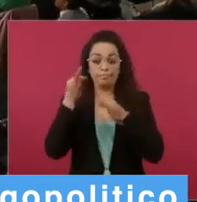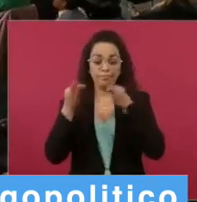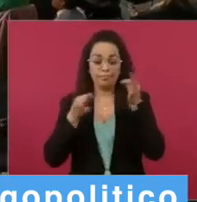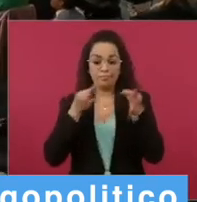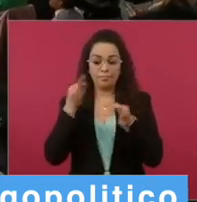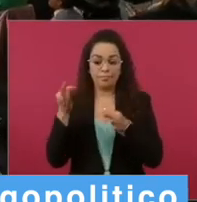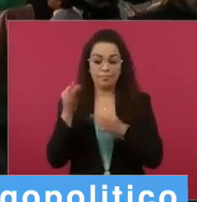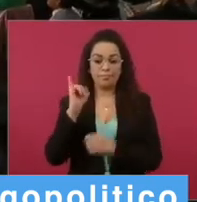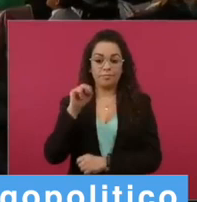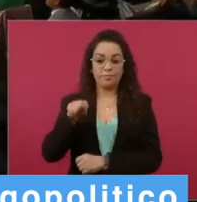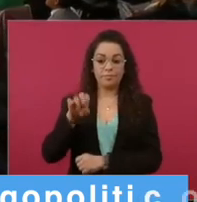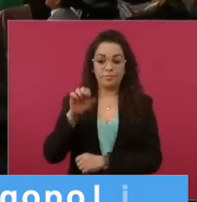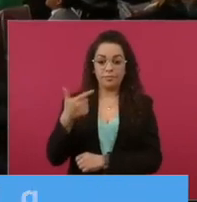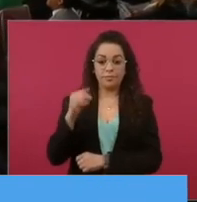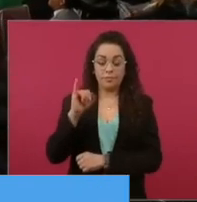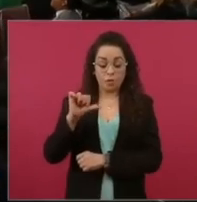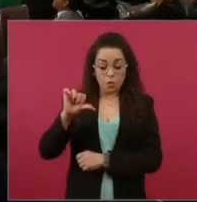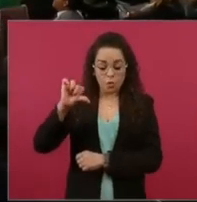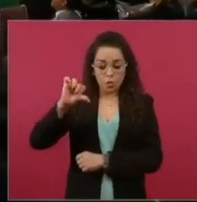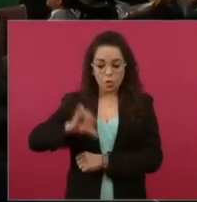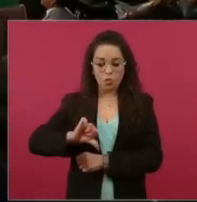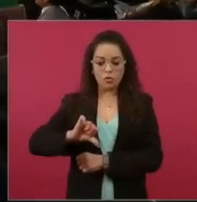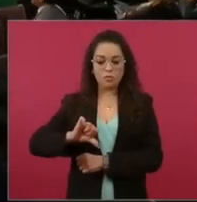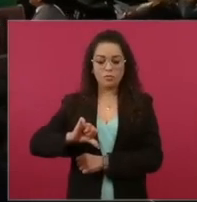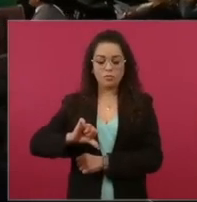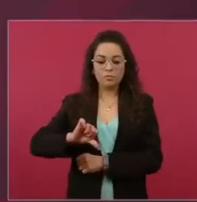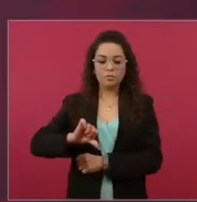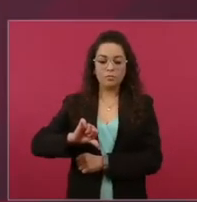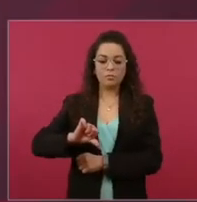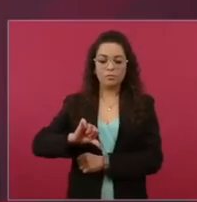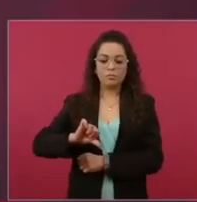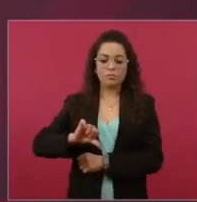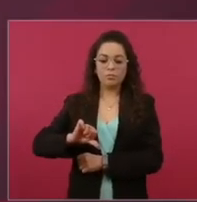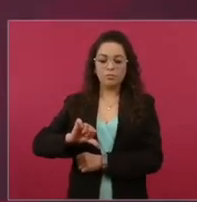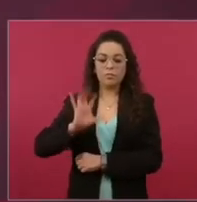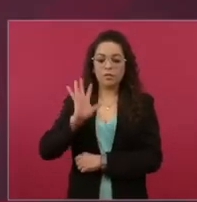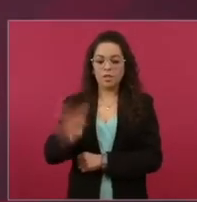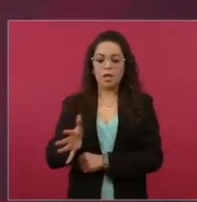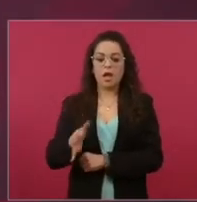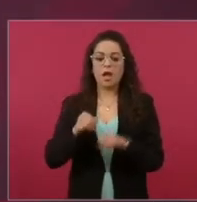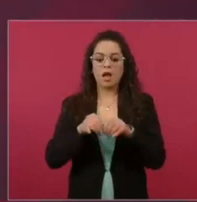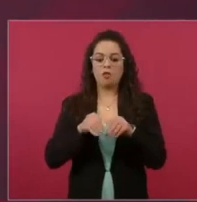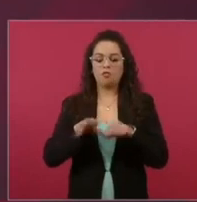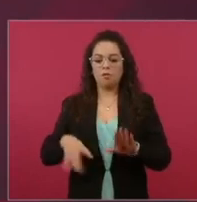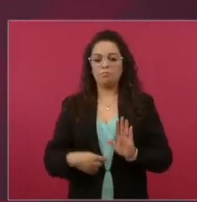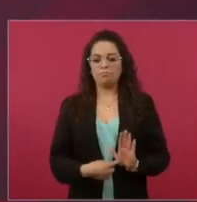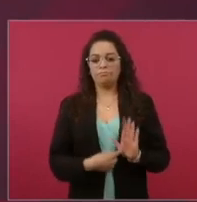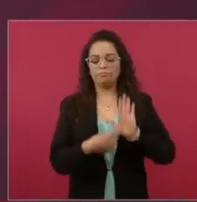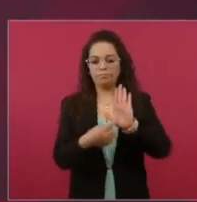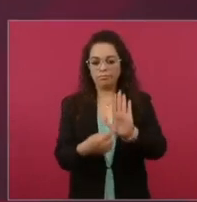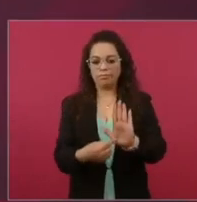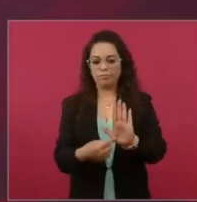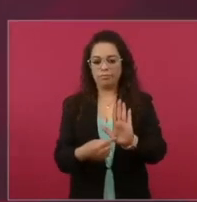deuda entre 3 y 5 mil millones de pesos con la Federación, Pemex, Infonavit, Seguro Social y el SAT. Y además se hace un llamado